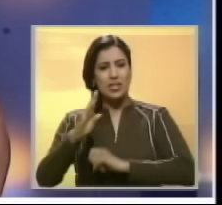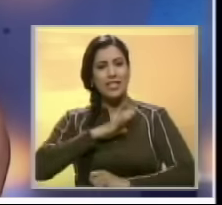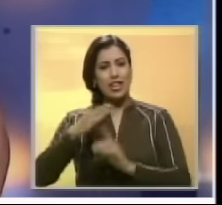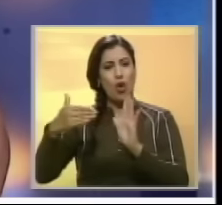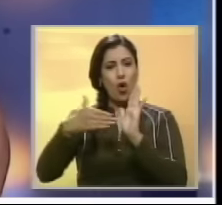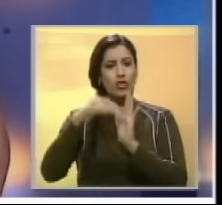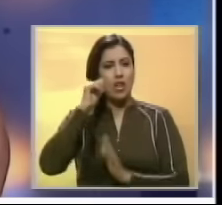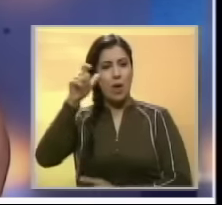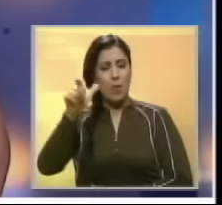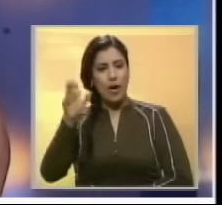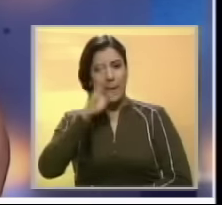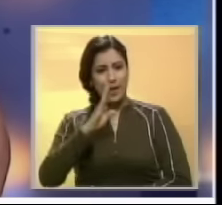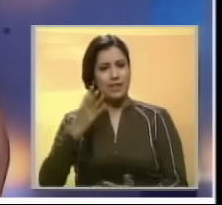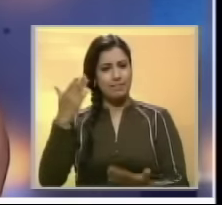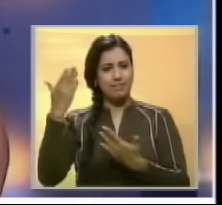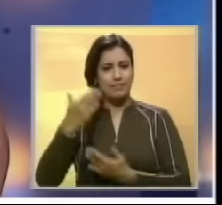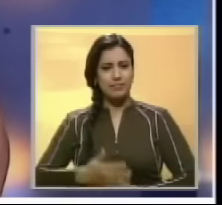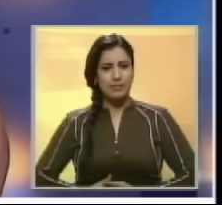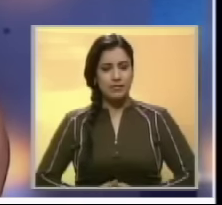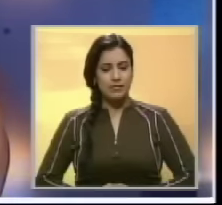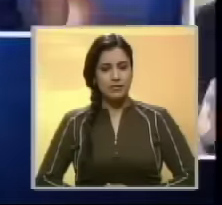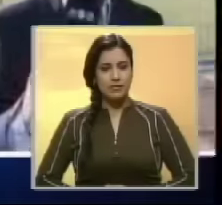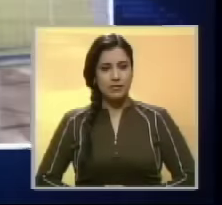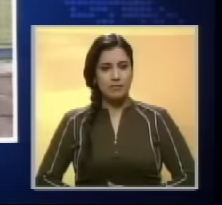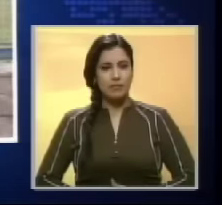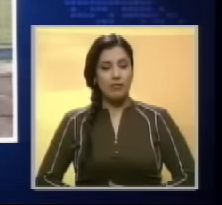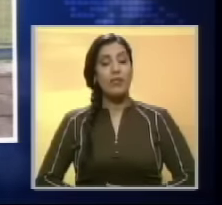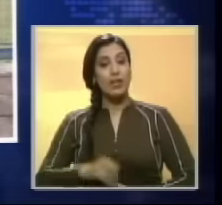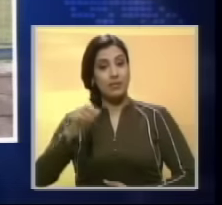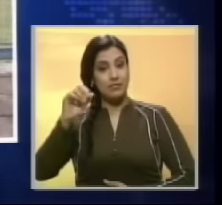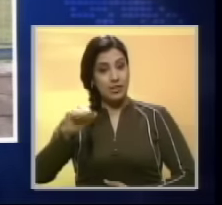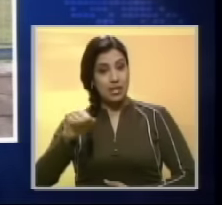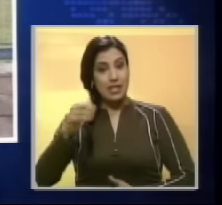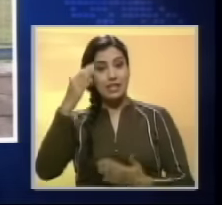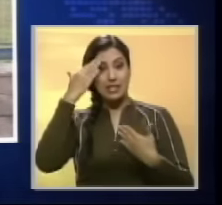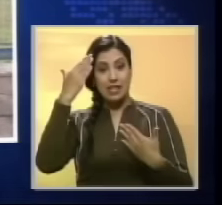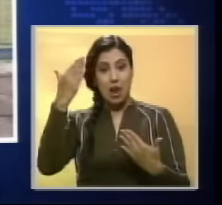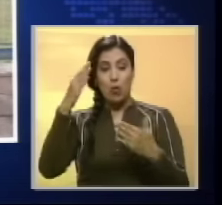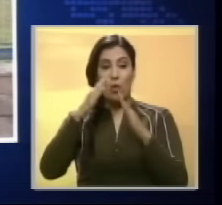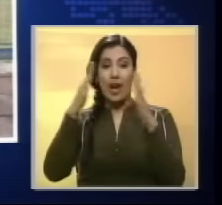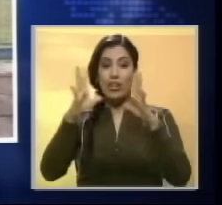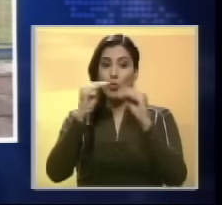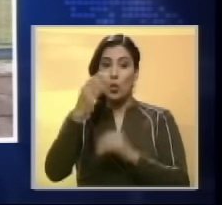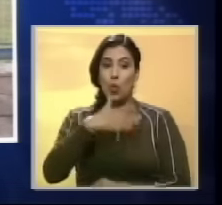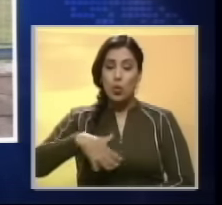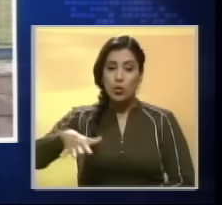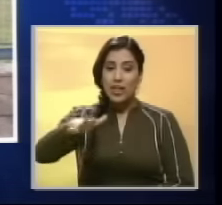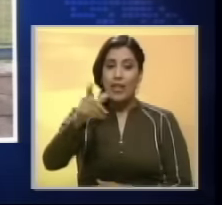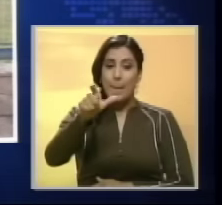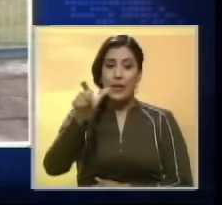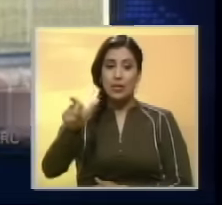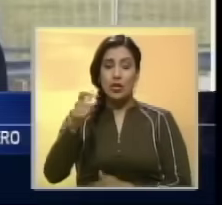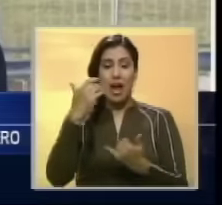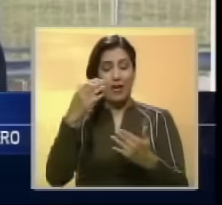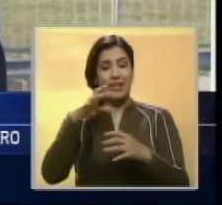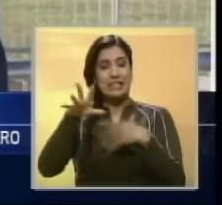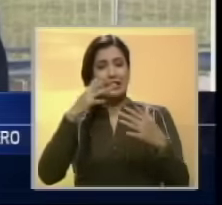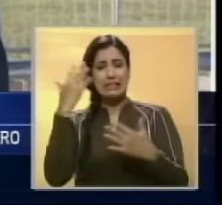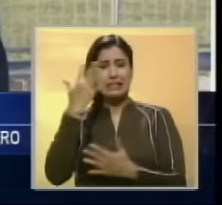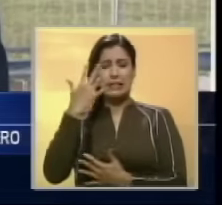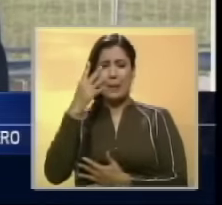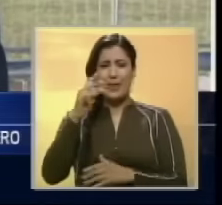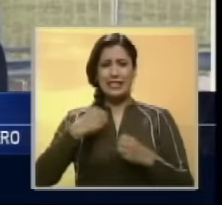contra en Brasil adelante Guillermo efectivamente el saludo grande para todos ustedes aquí la expectativa ahora está centrada en